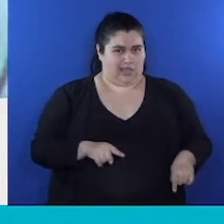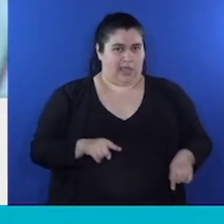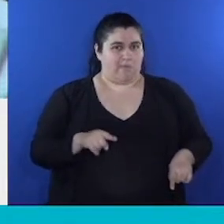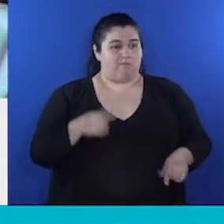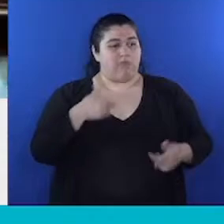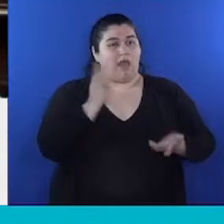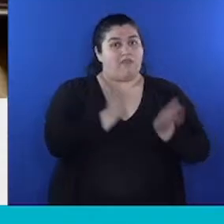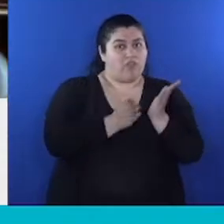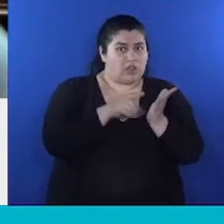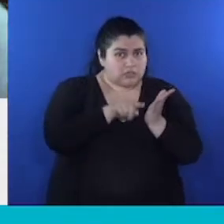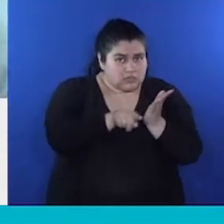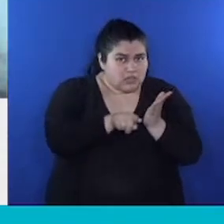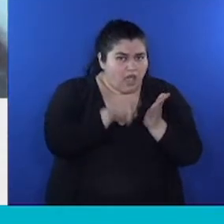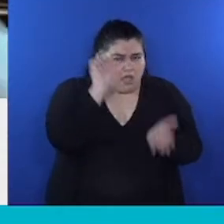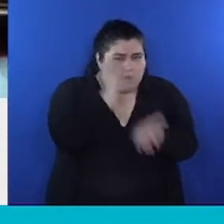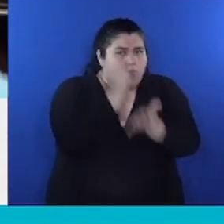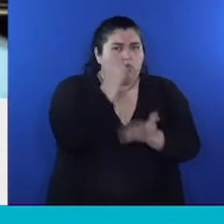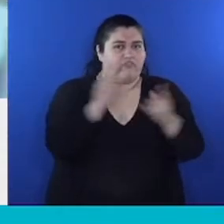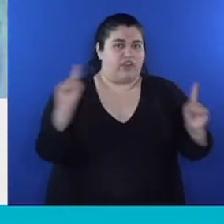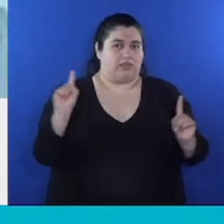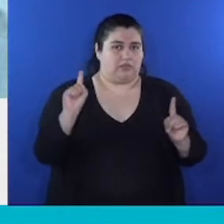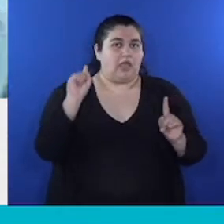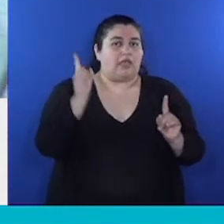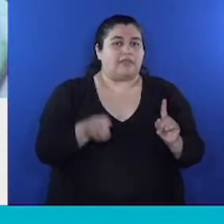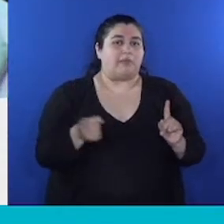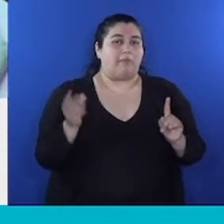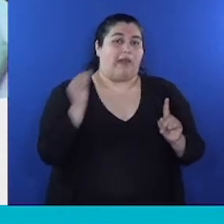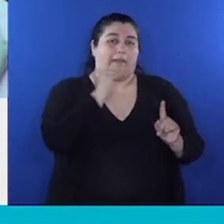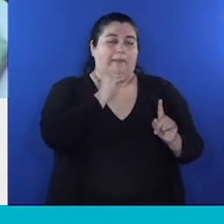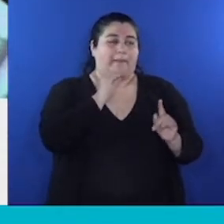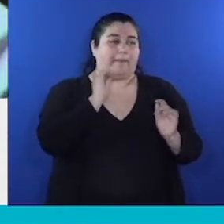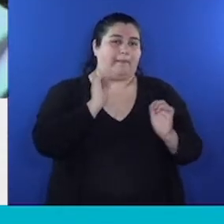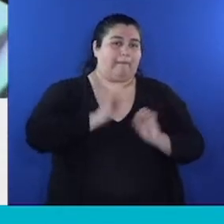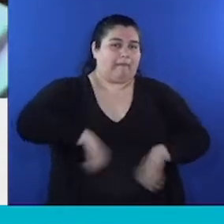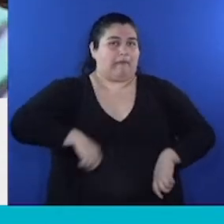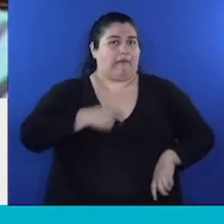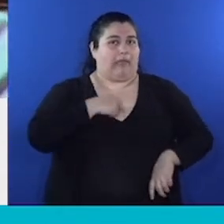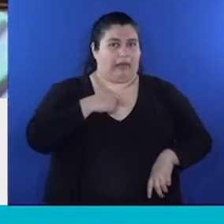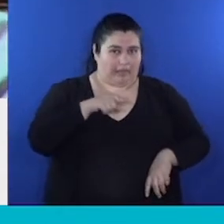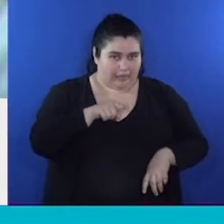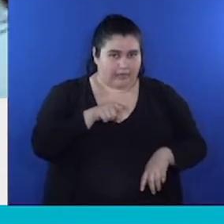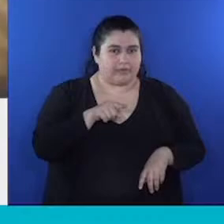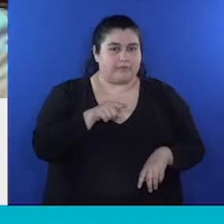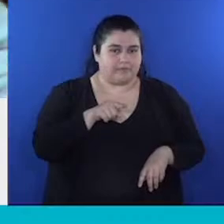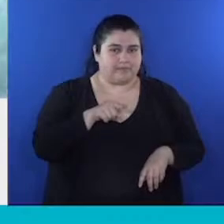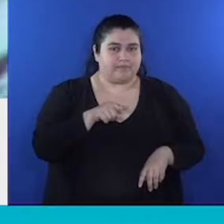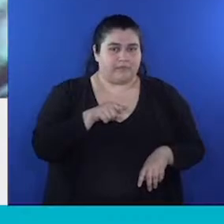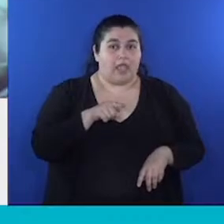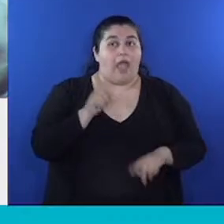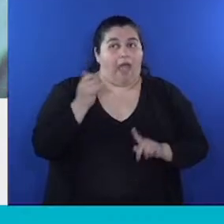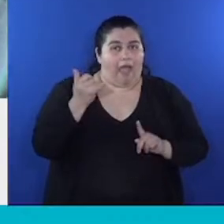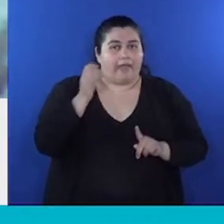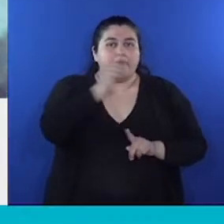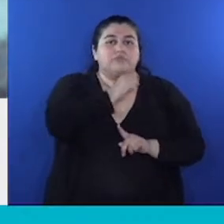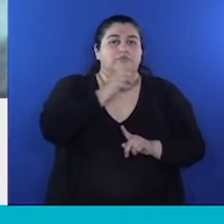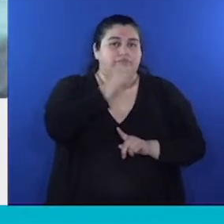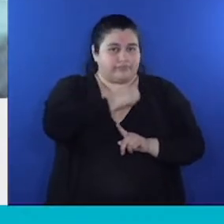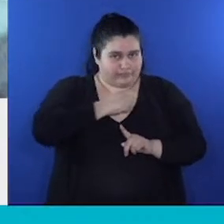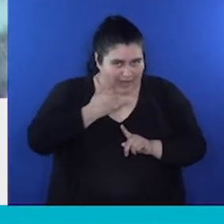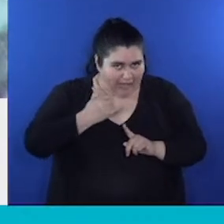violencia. Y para ocultarla, señor presidente. Porque el poder también da mucho más medios para ocultar esa violencia.